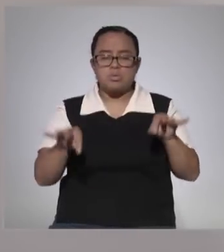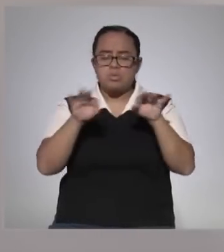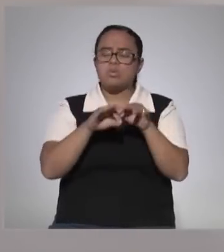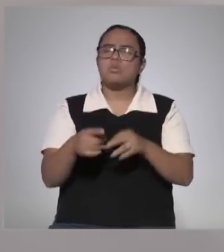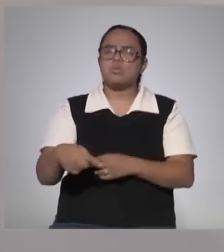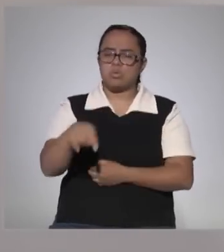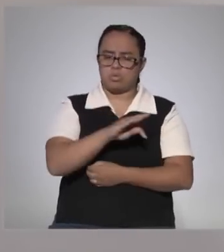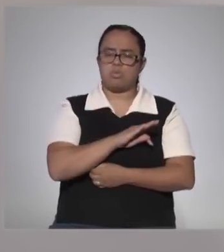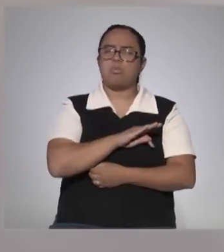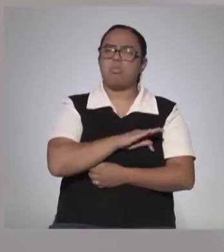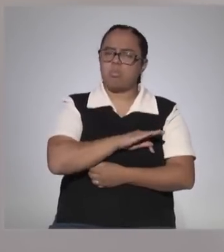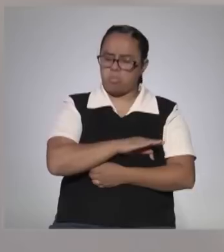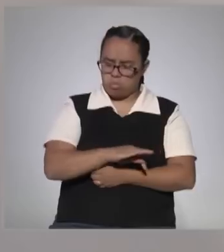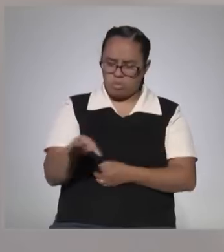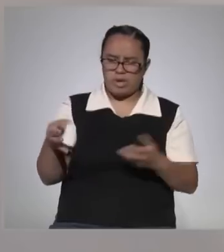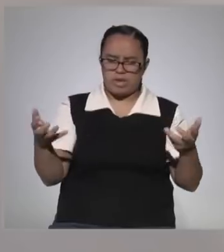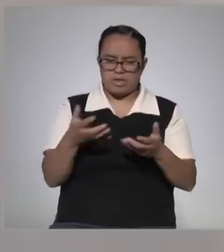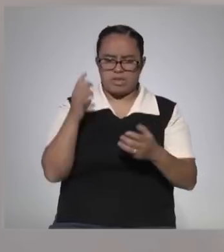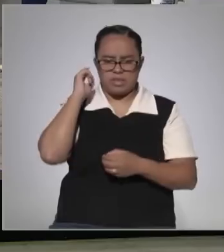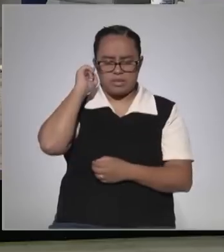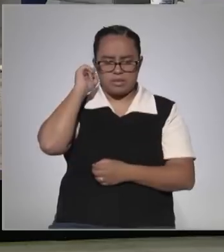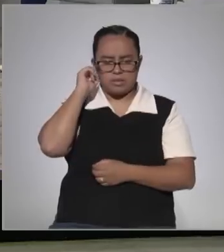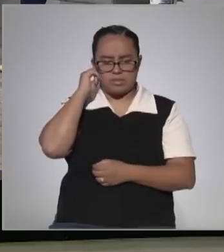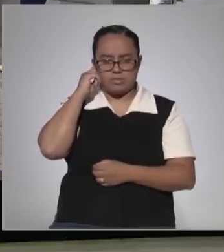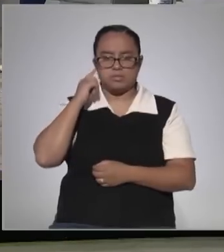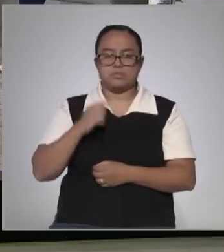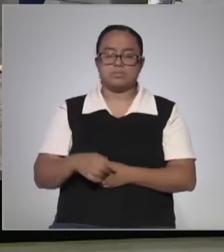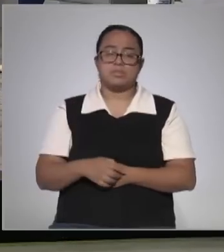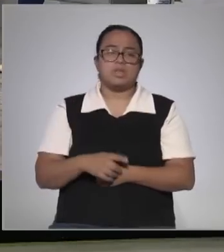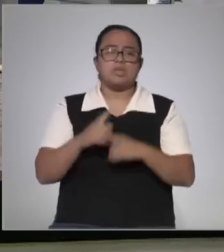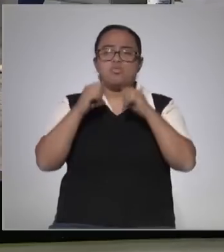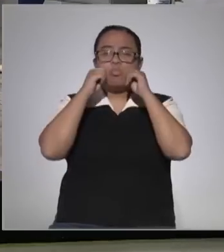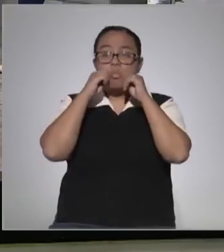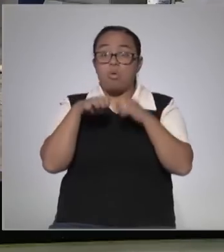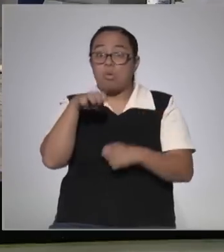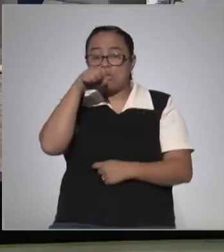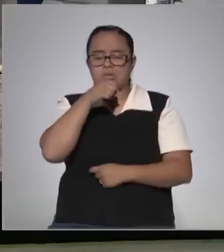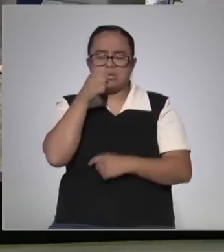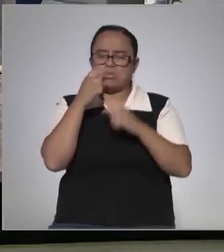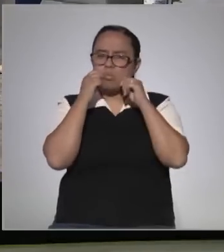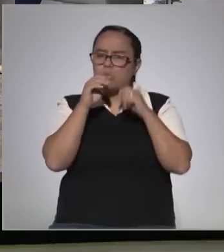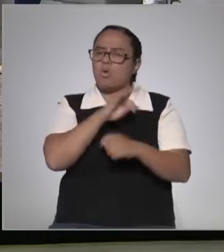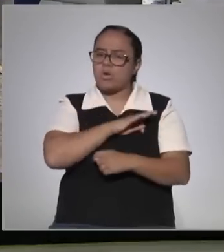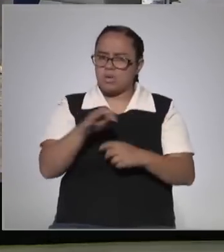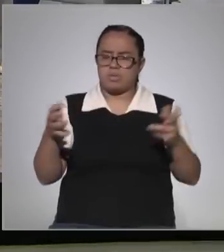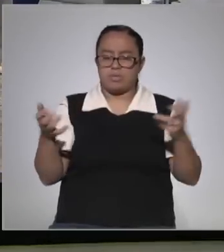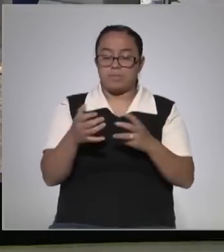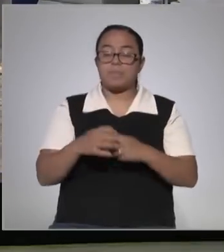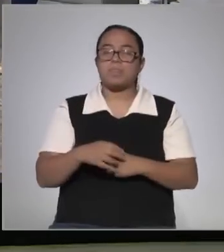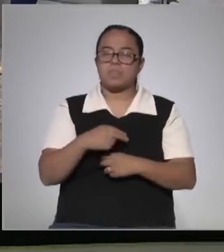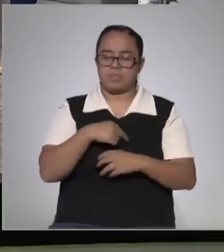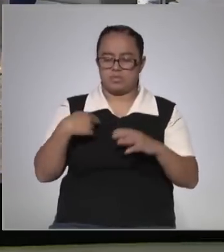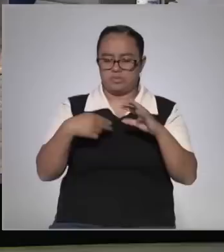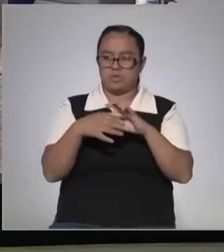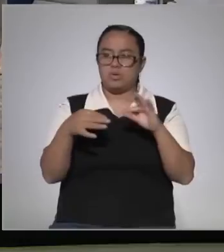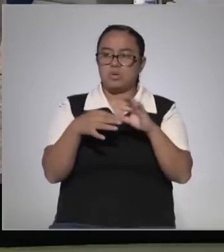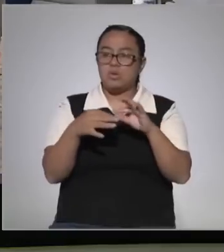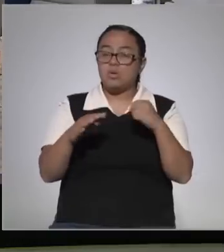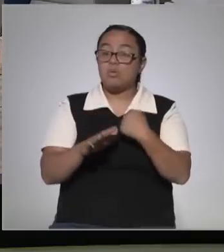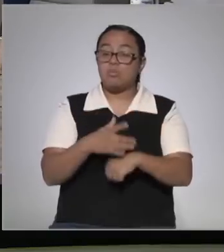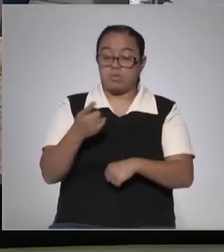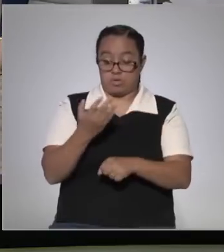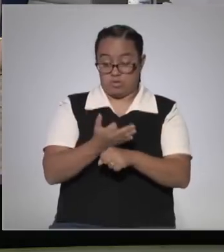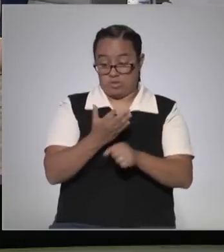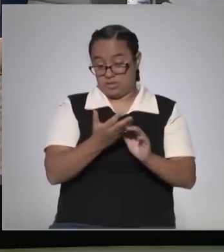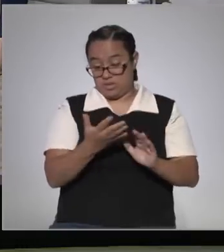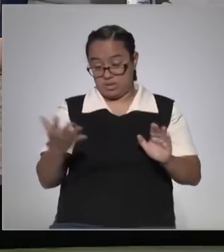posible y que está bien hacerlo, ¿no? Y hablábamos acerca de, sobre todo porque en esta etapa de la